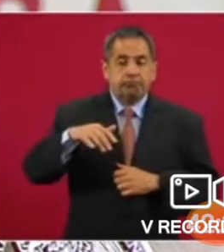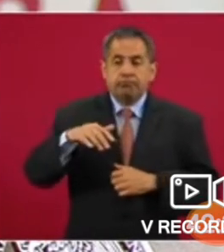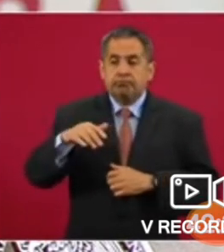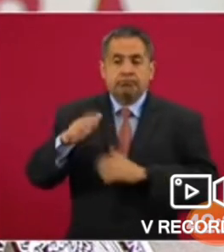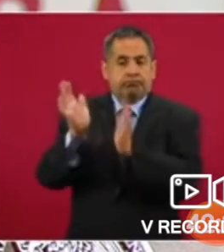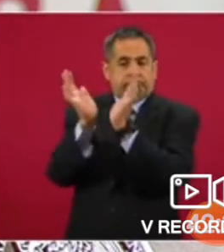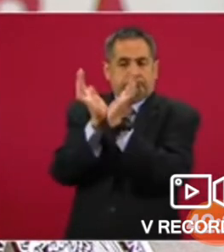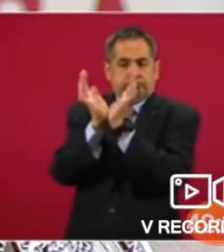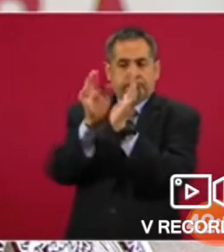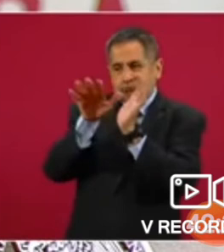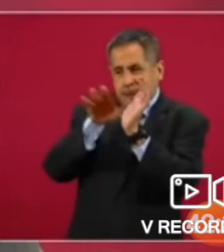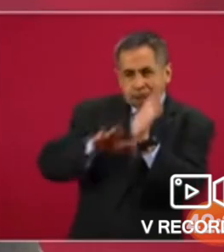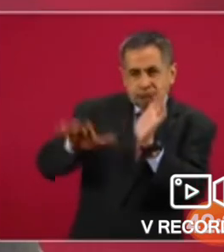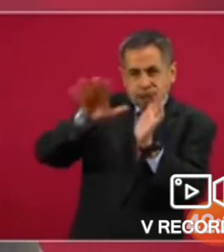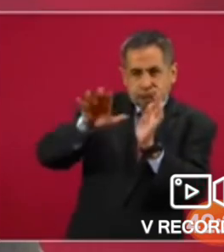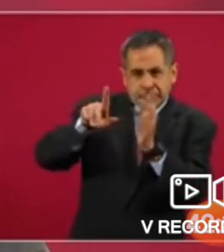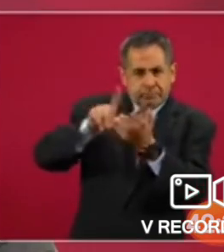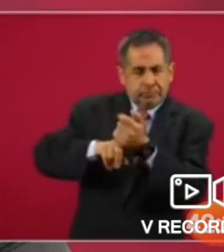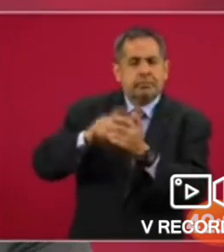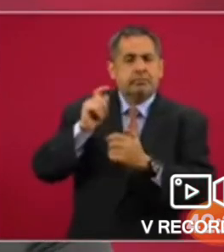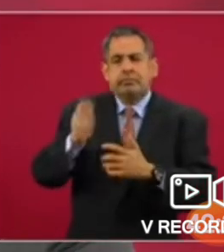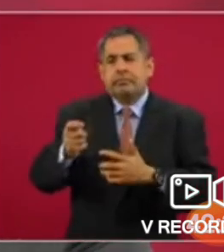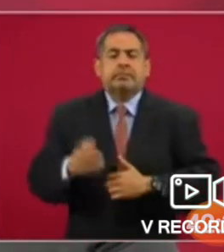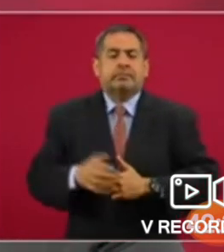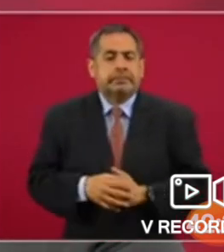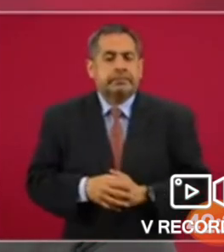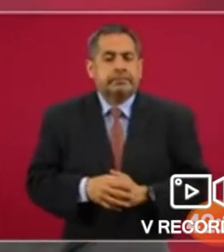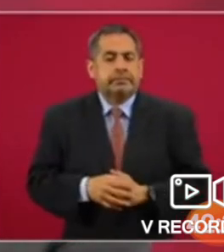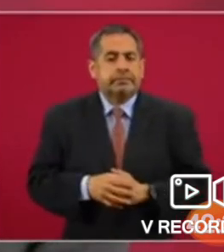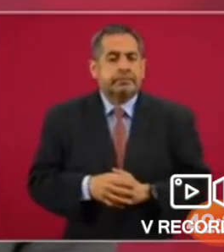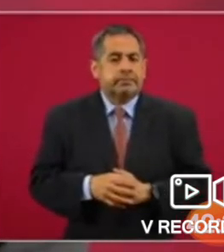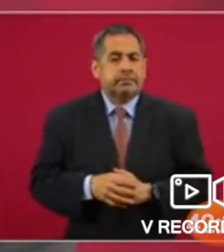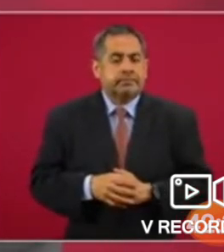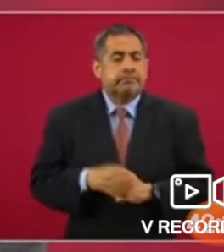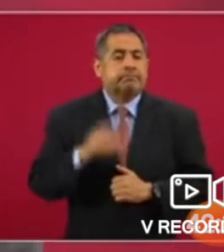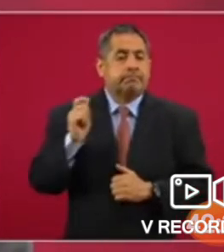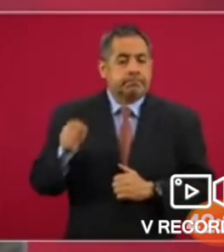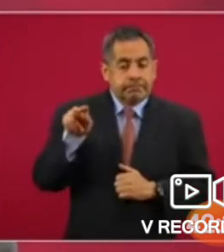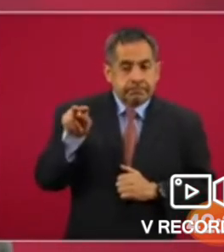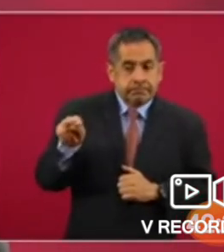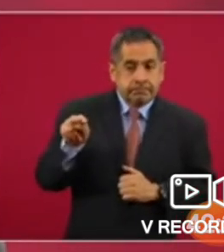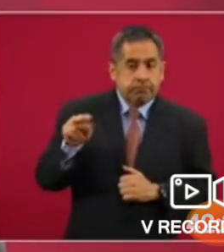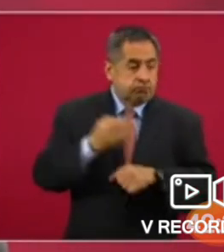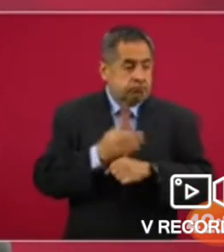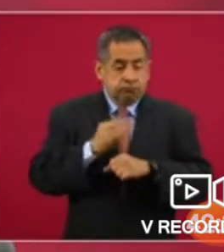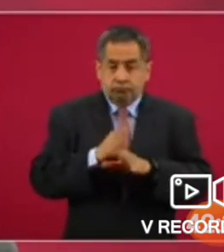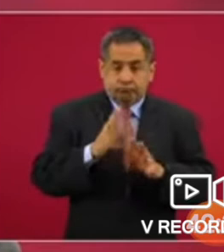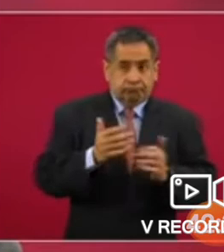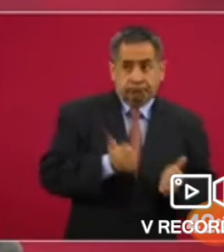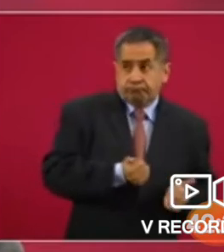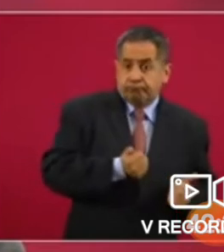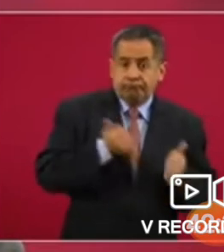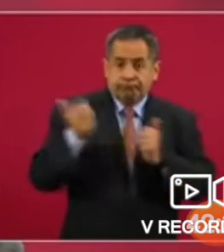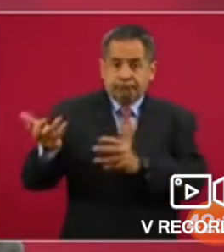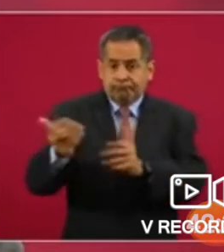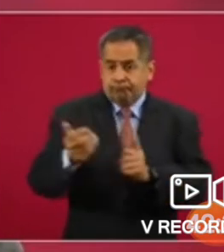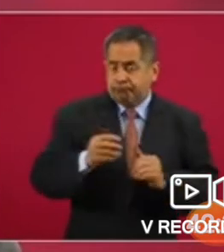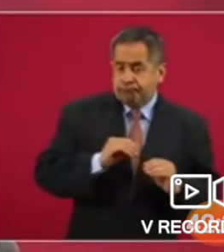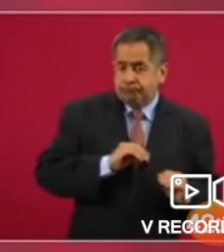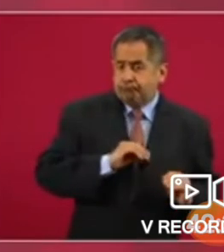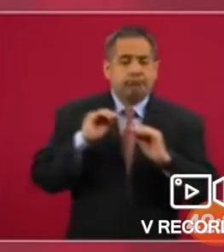península, de que se está enviando un